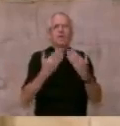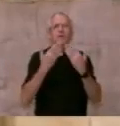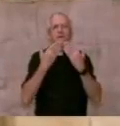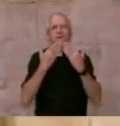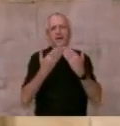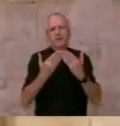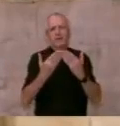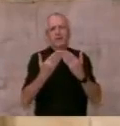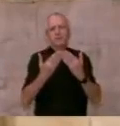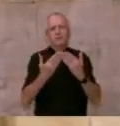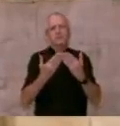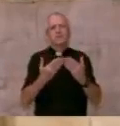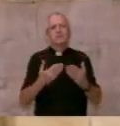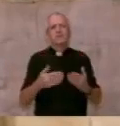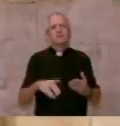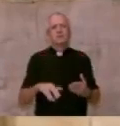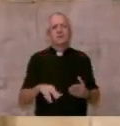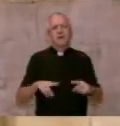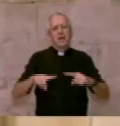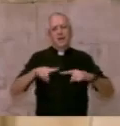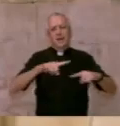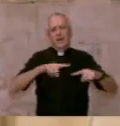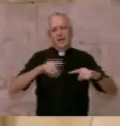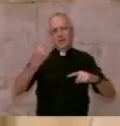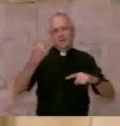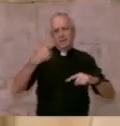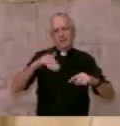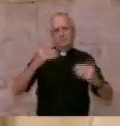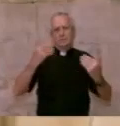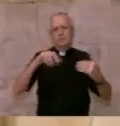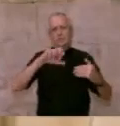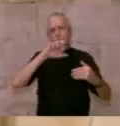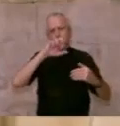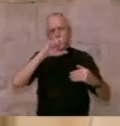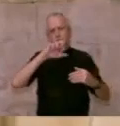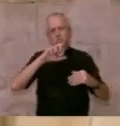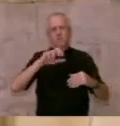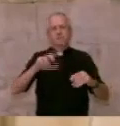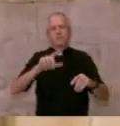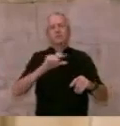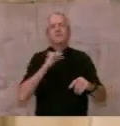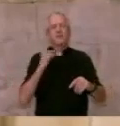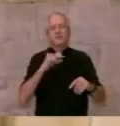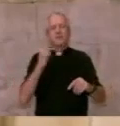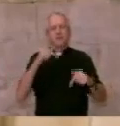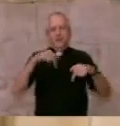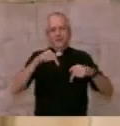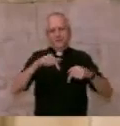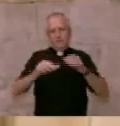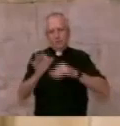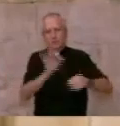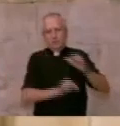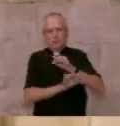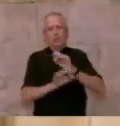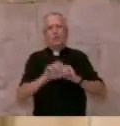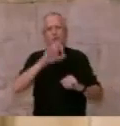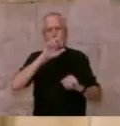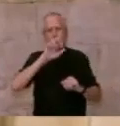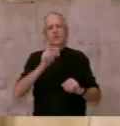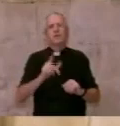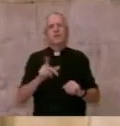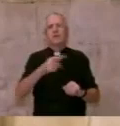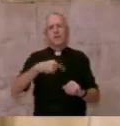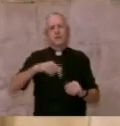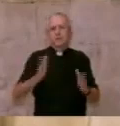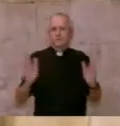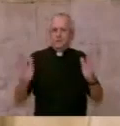Gracias, querido señor administrador diocesano, Mosén José Josep Lluís Arín, por tu abnegación y buena guía en el tiempo de sede